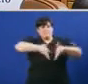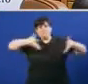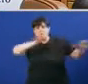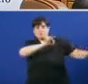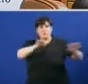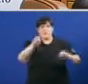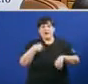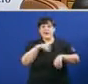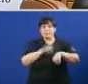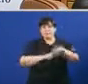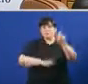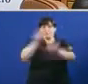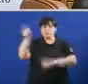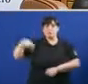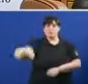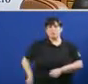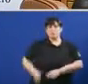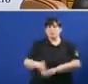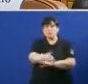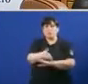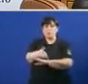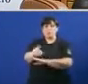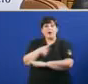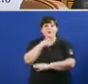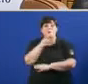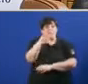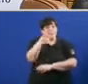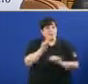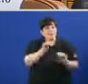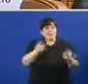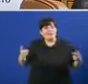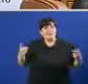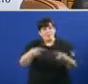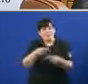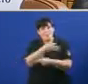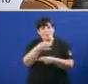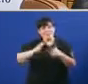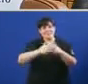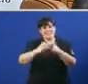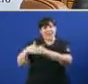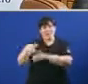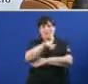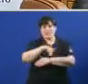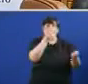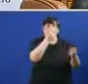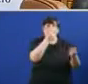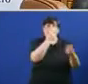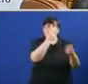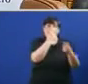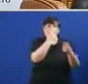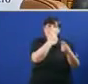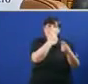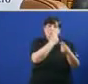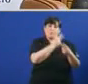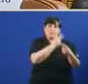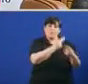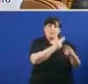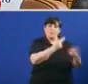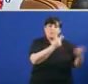da sanidade pública, atacando, recortando os seus dereitos e pechando camas, señor Feijóo. Claro que sí, pero mire,